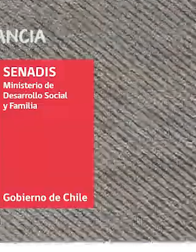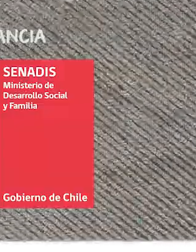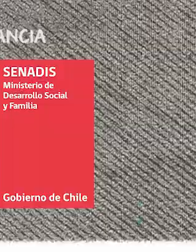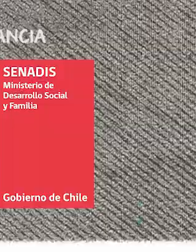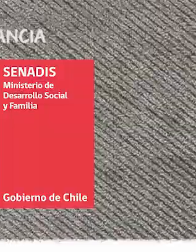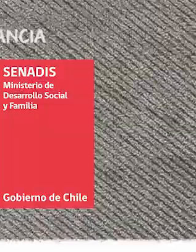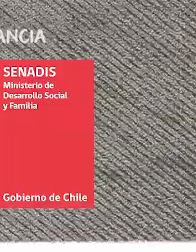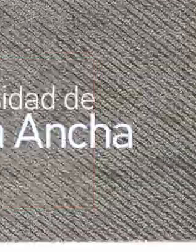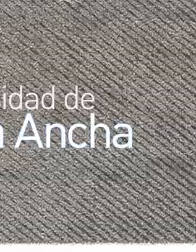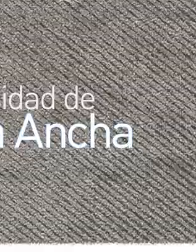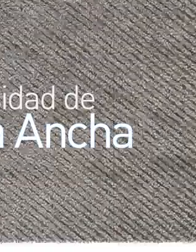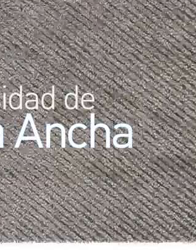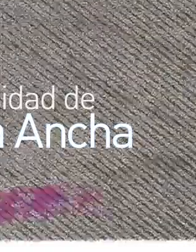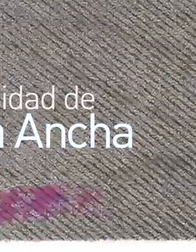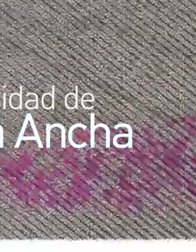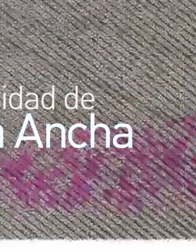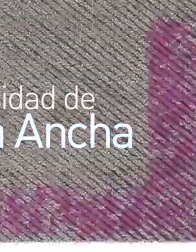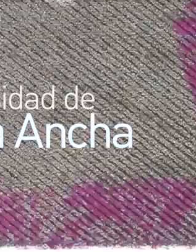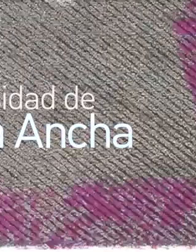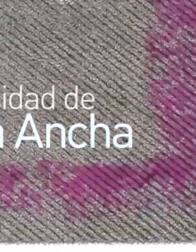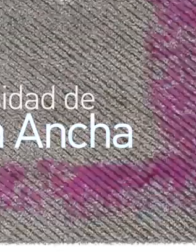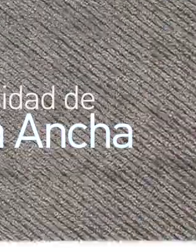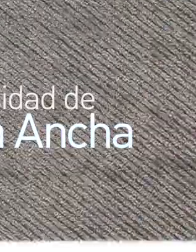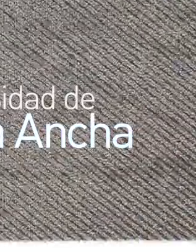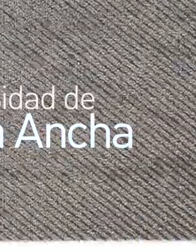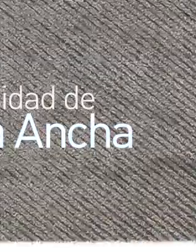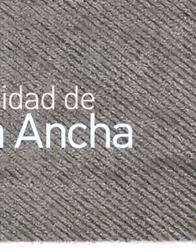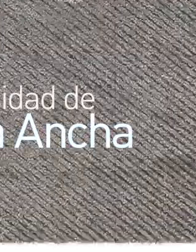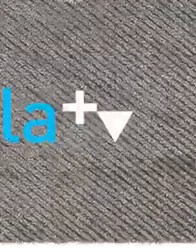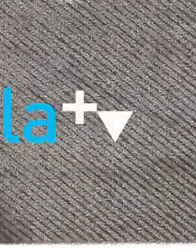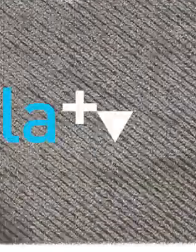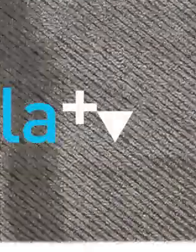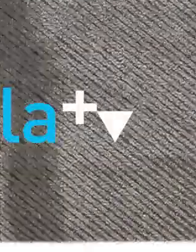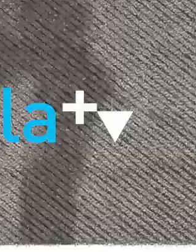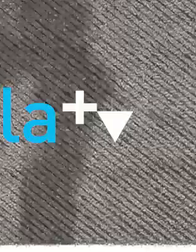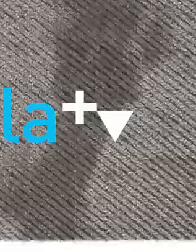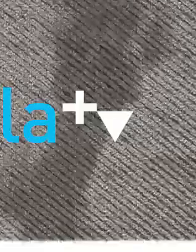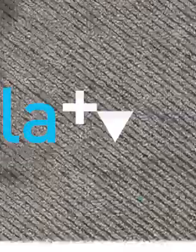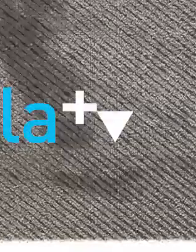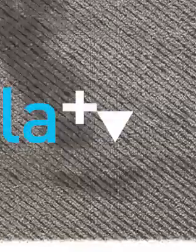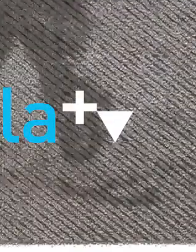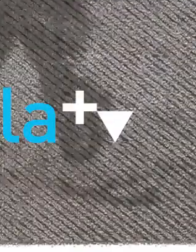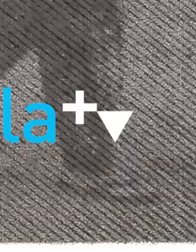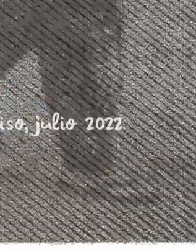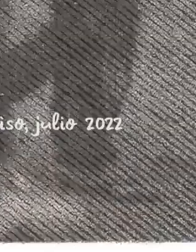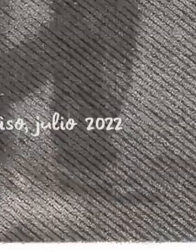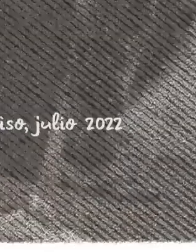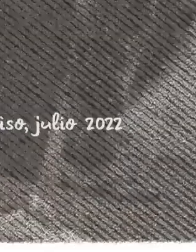Thank you.